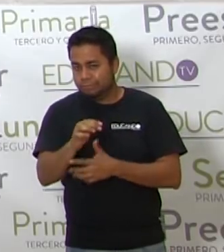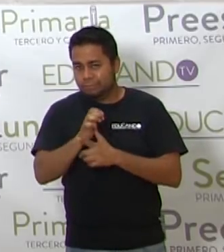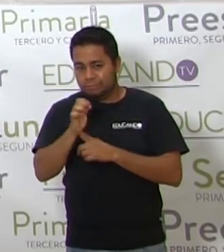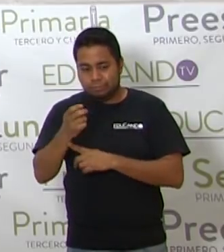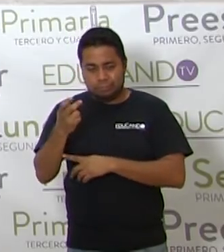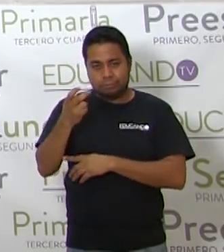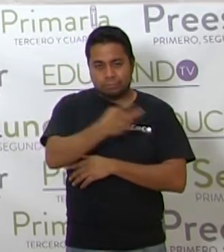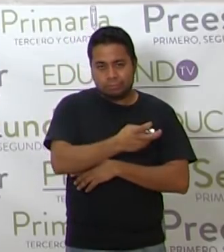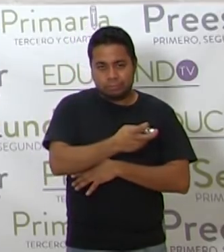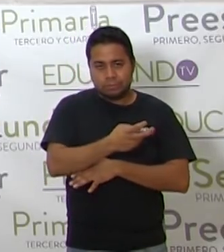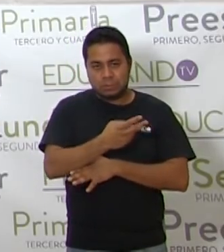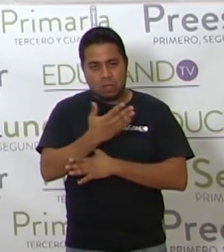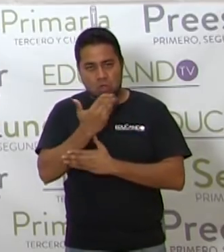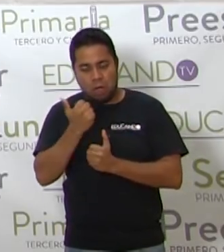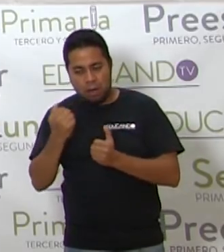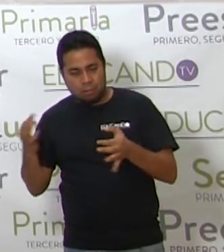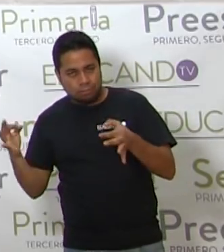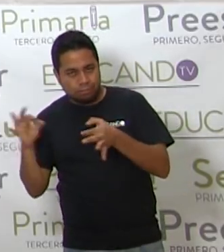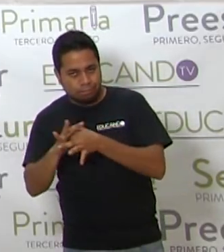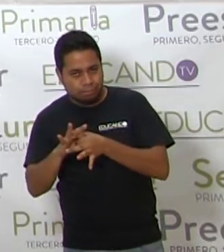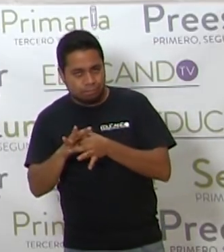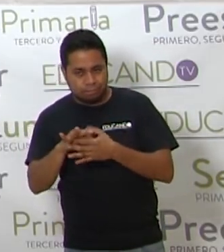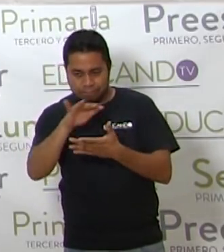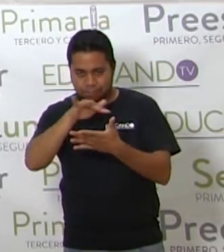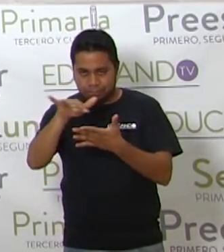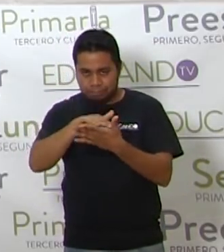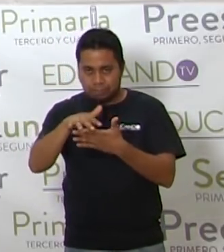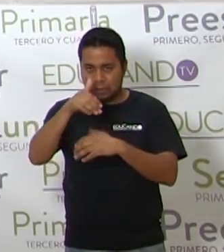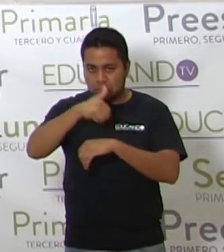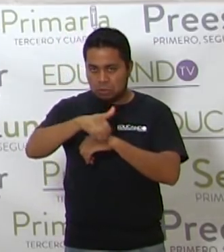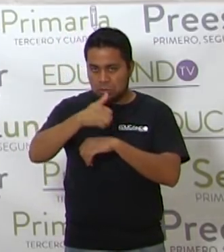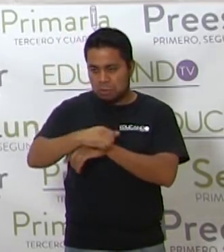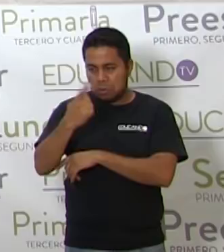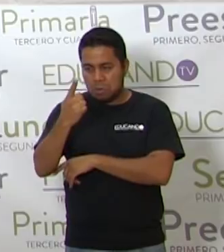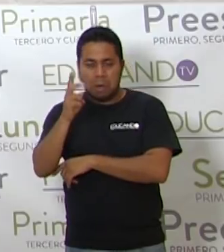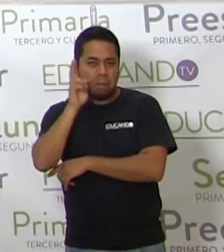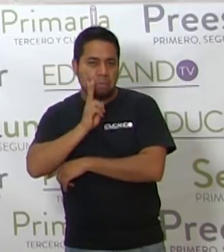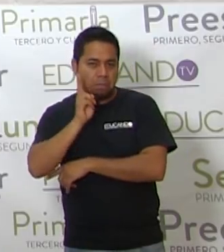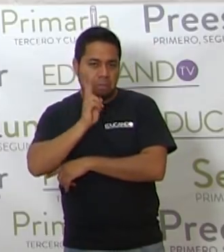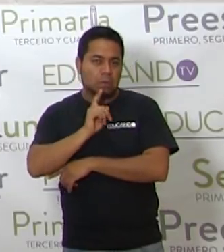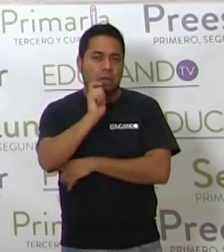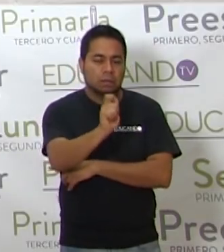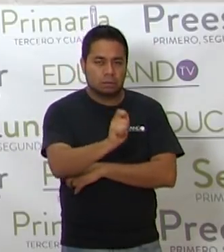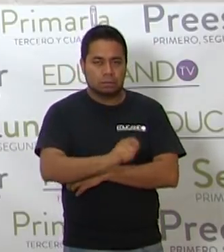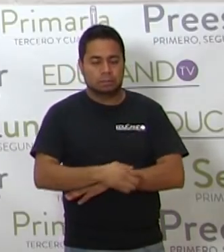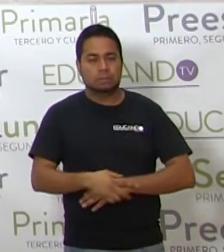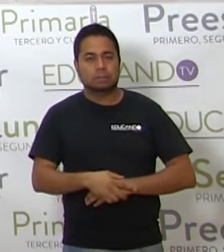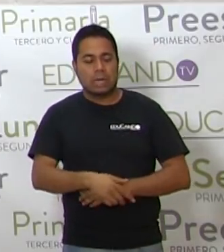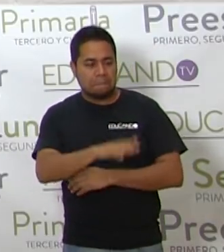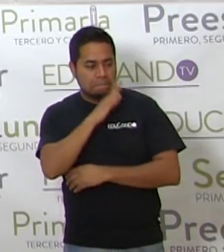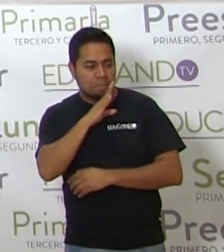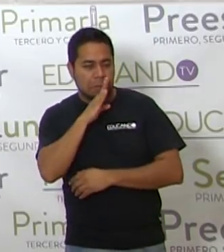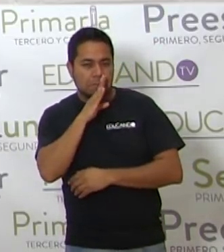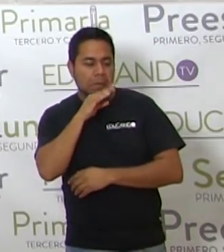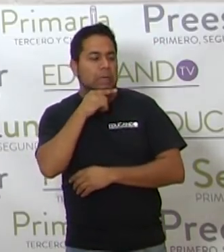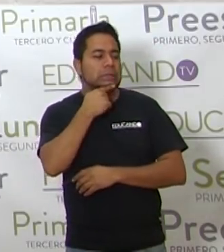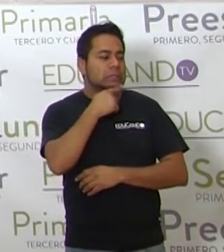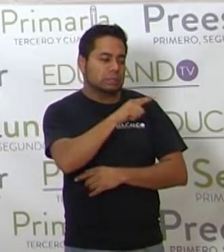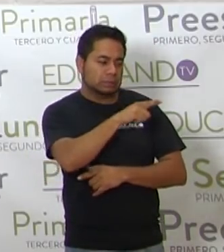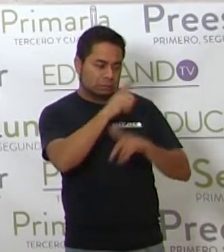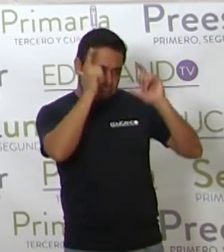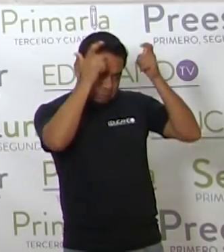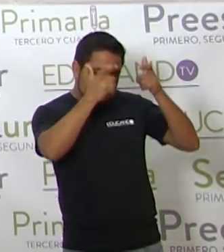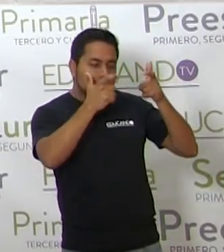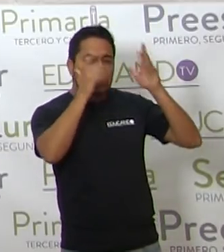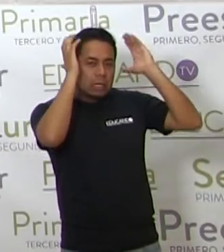este acto no concuerda. Vamos a leer el acto número 1. La mamá de Caperucita le pide que lleve